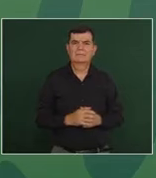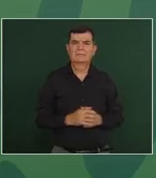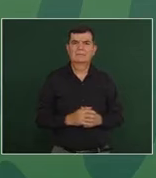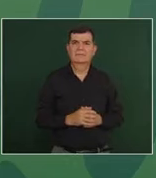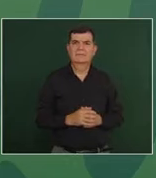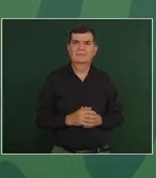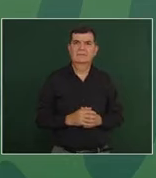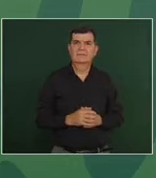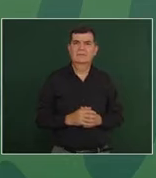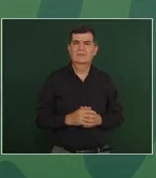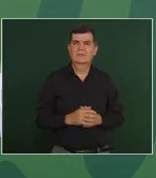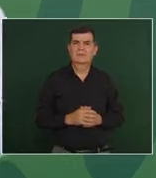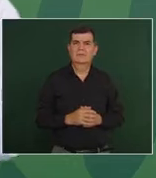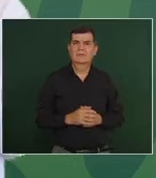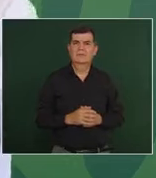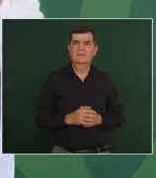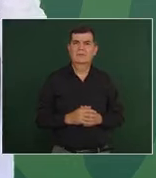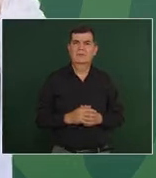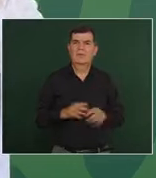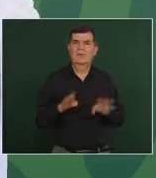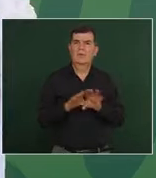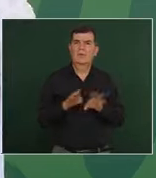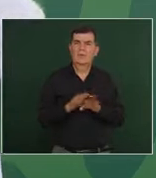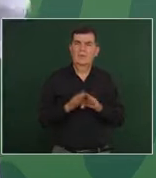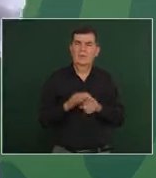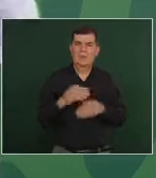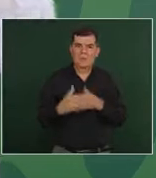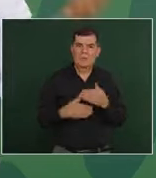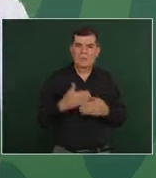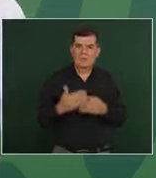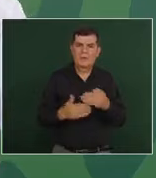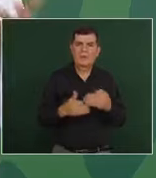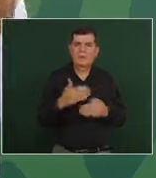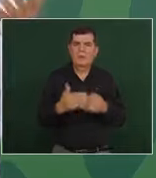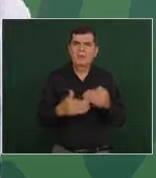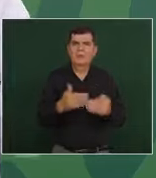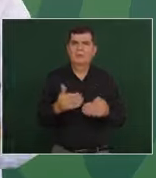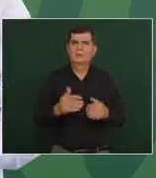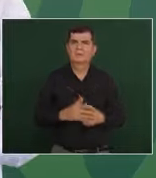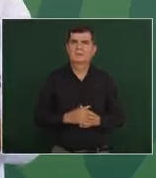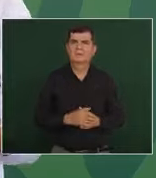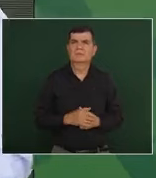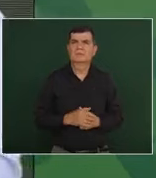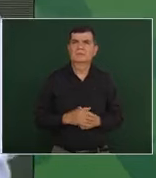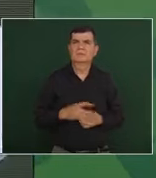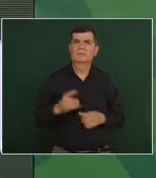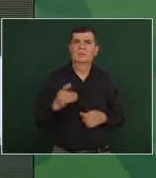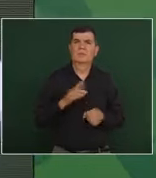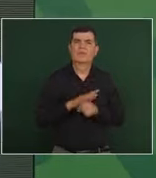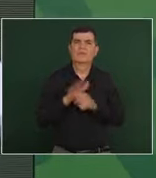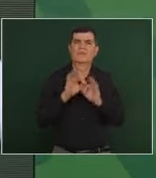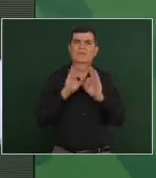¿Cómo? Ya vamos avanzando, porque ¿de qué manera